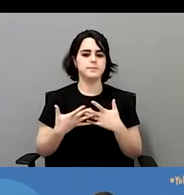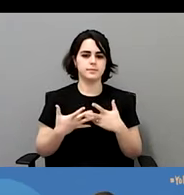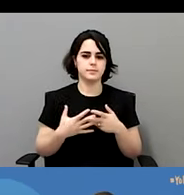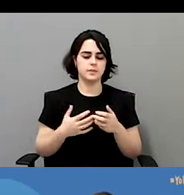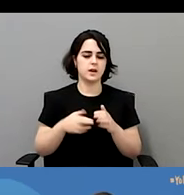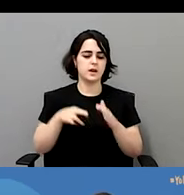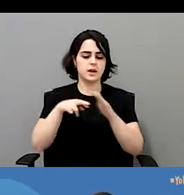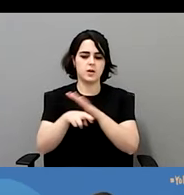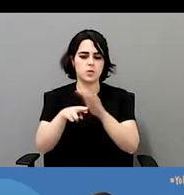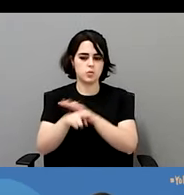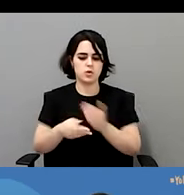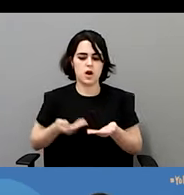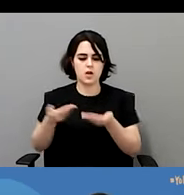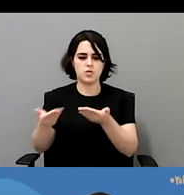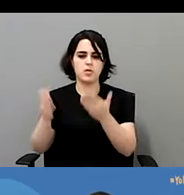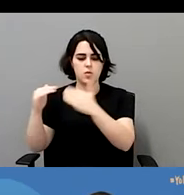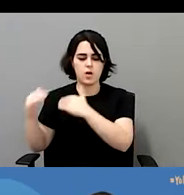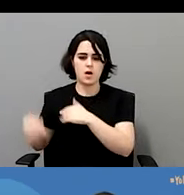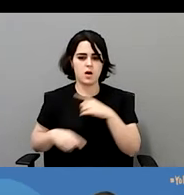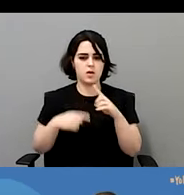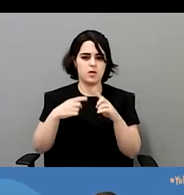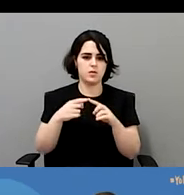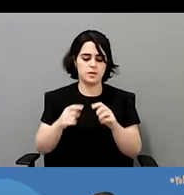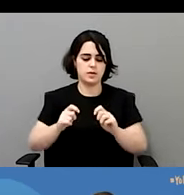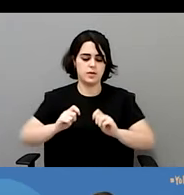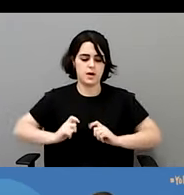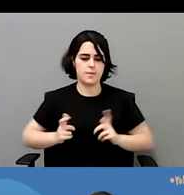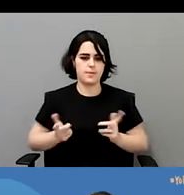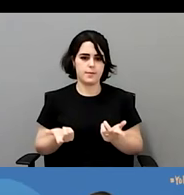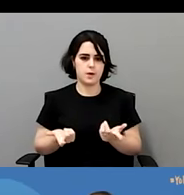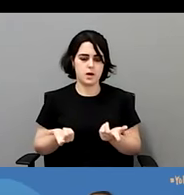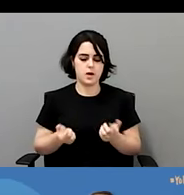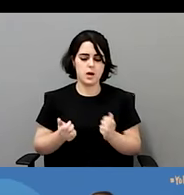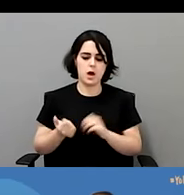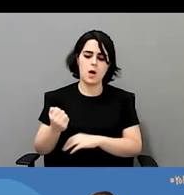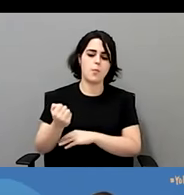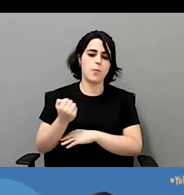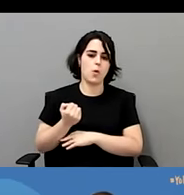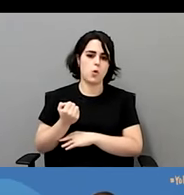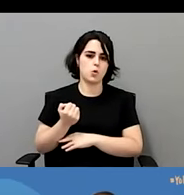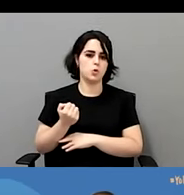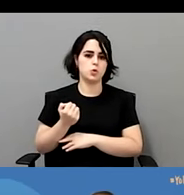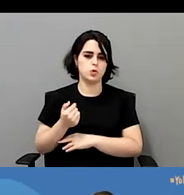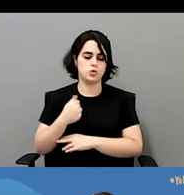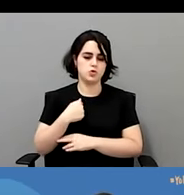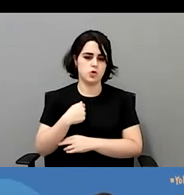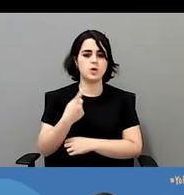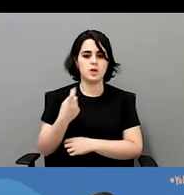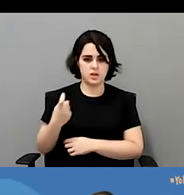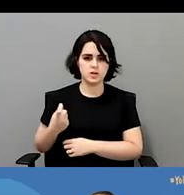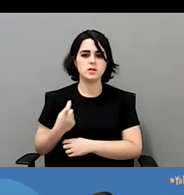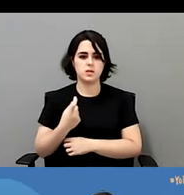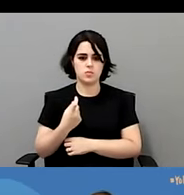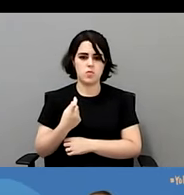que me puedan proporcionar los apoyos que yo